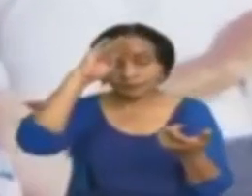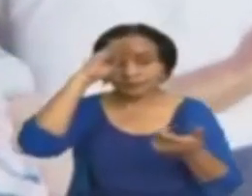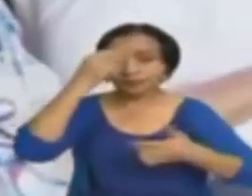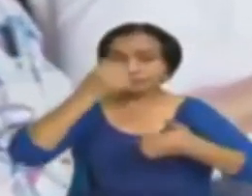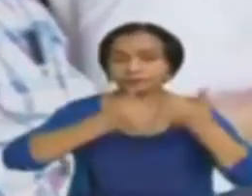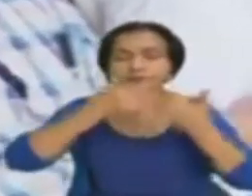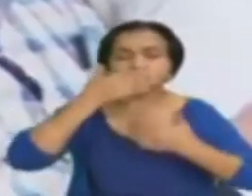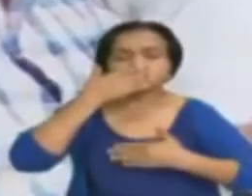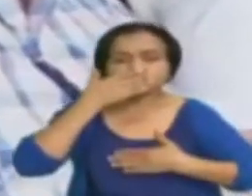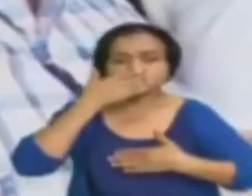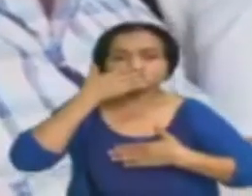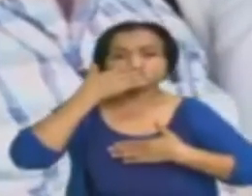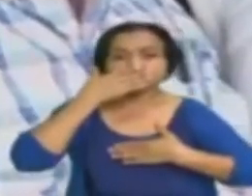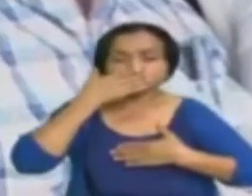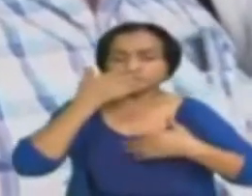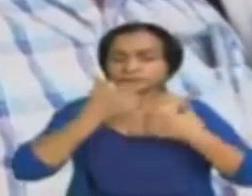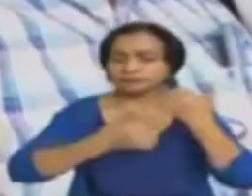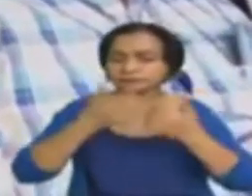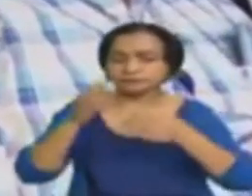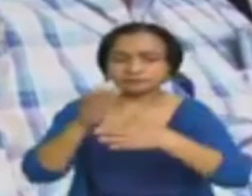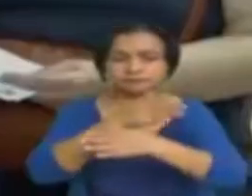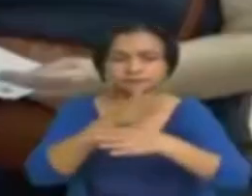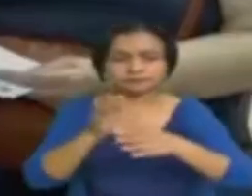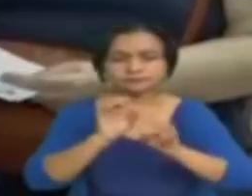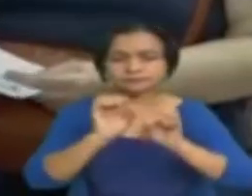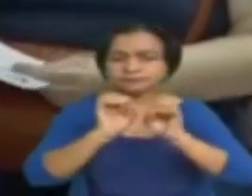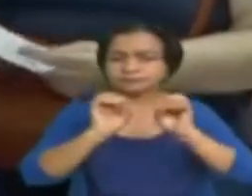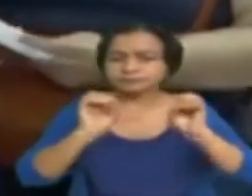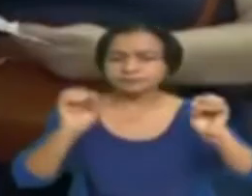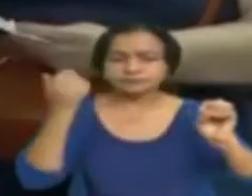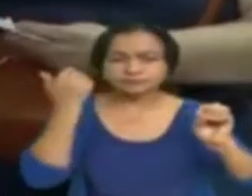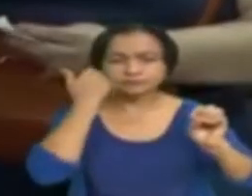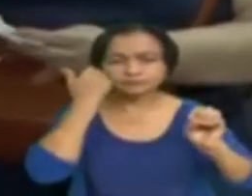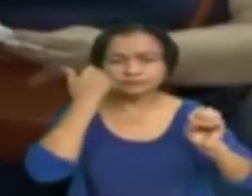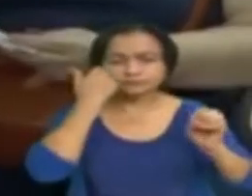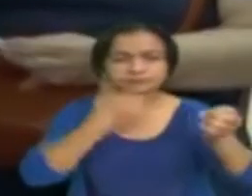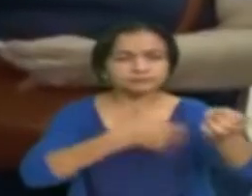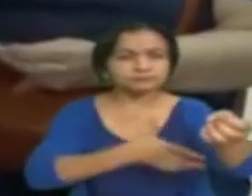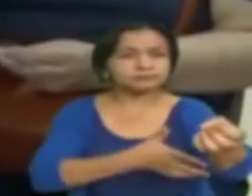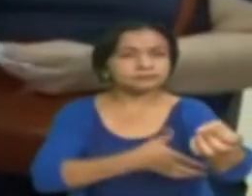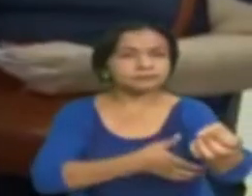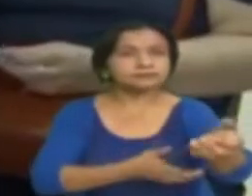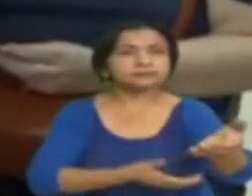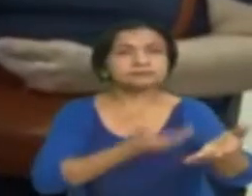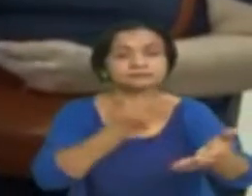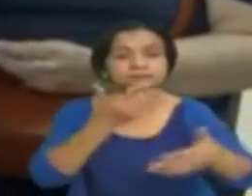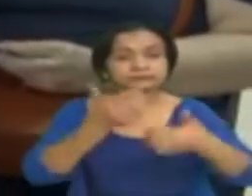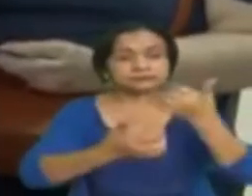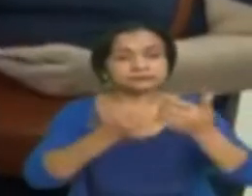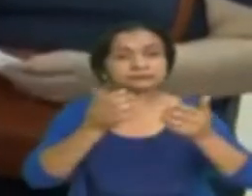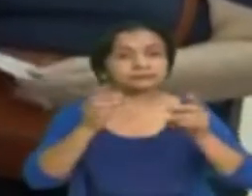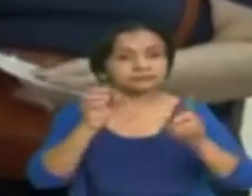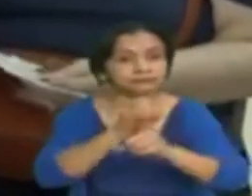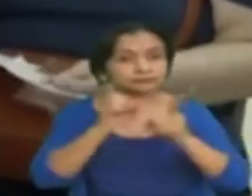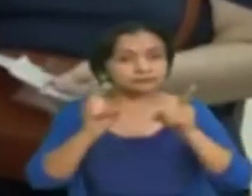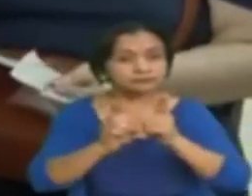las vacunas con algunas de esas variantes, la eficacia puede ser que disminuya un poco. ¿Eso qué quiere